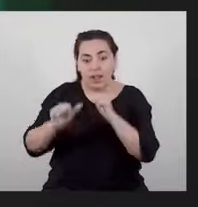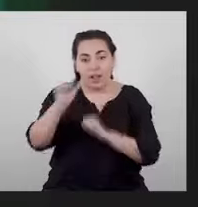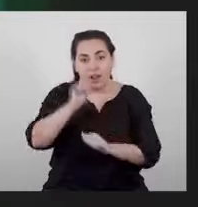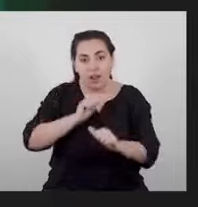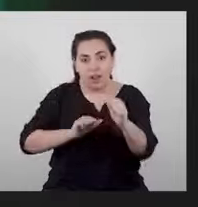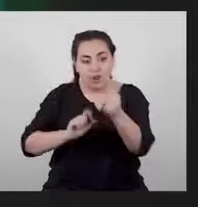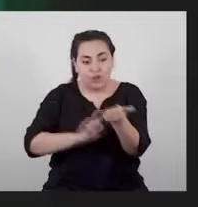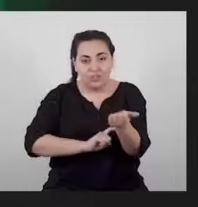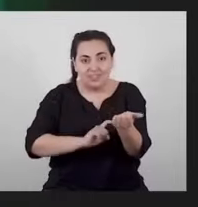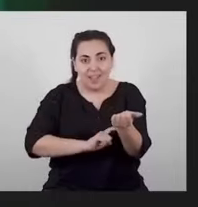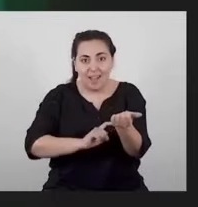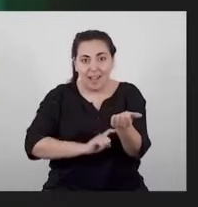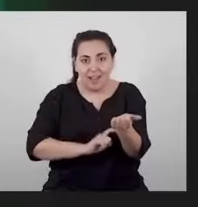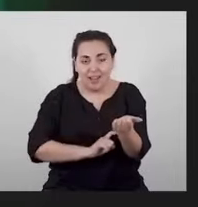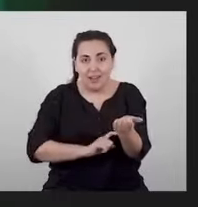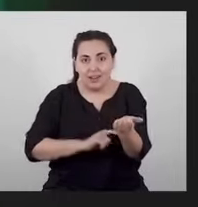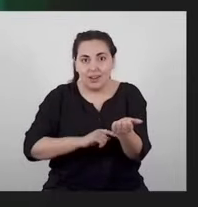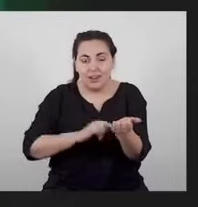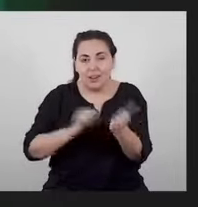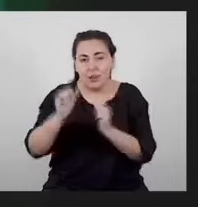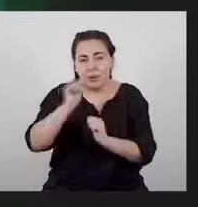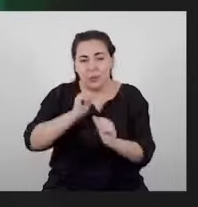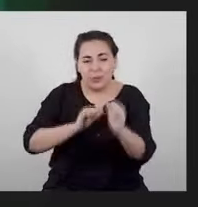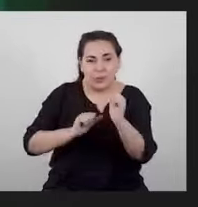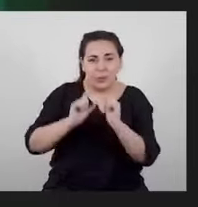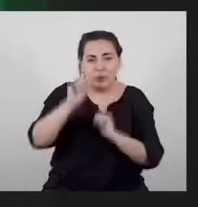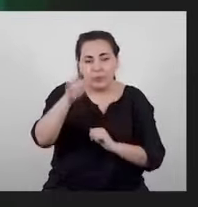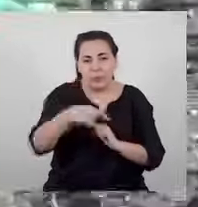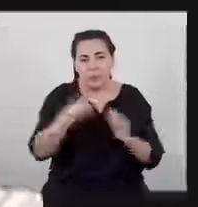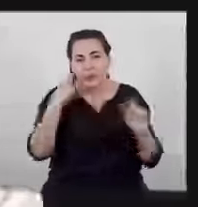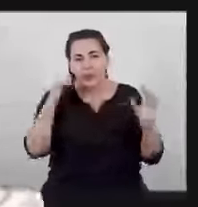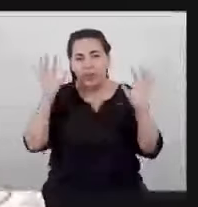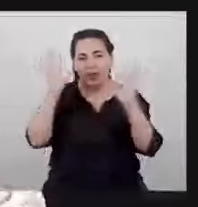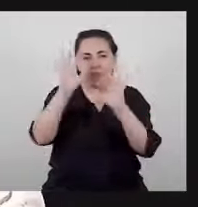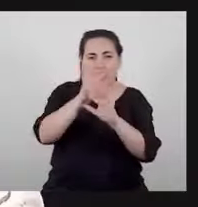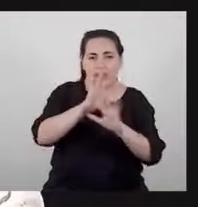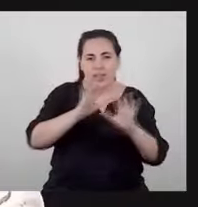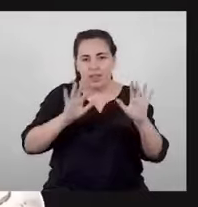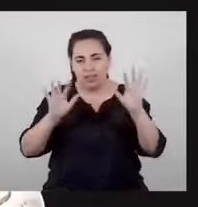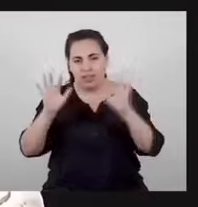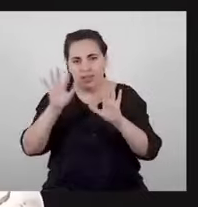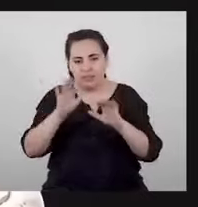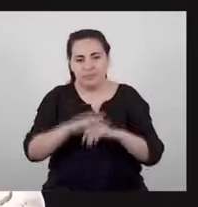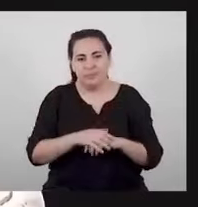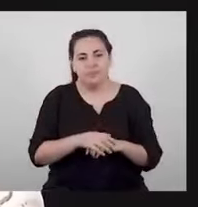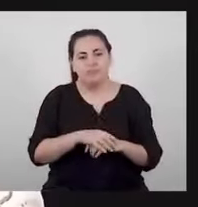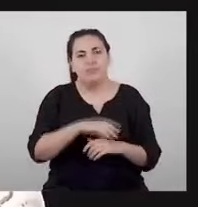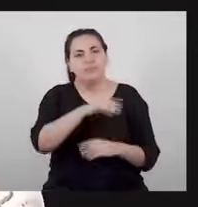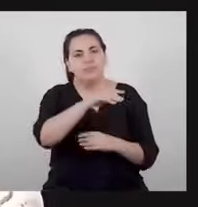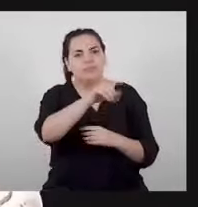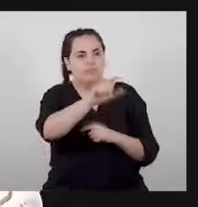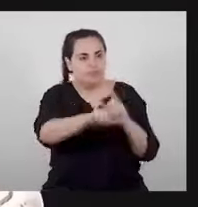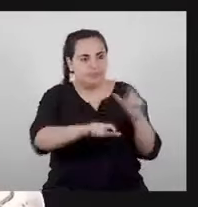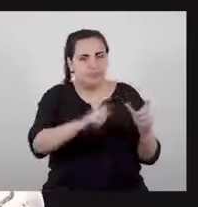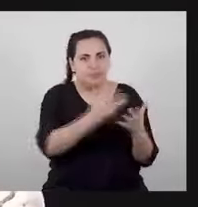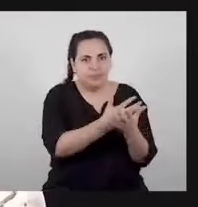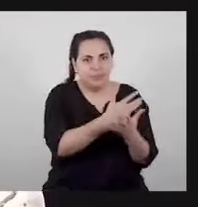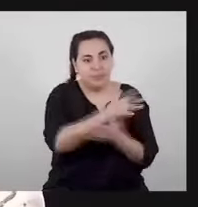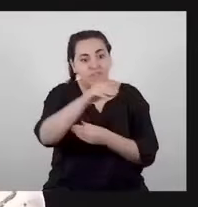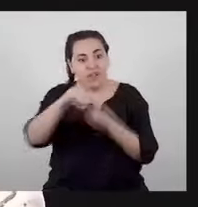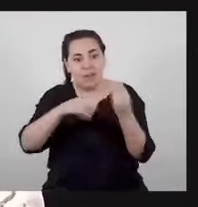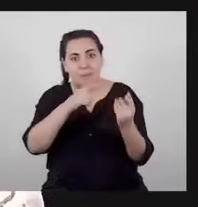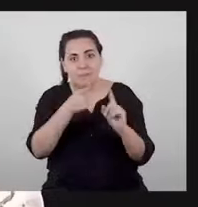no es la alteración del estado de conciencia acompañó a muchos familiares de víctimas recién antes de